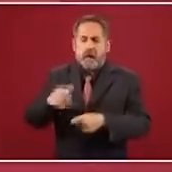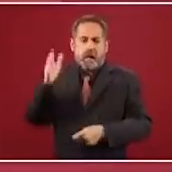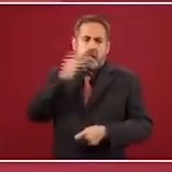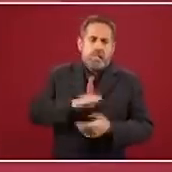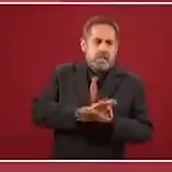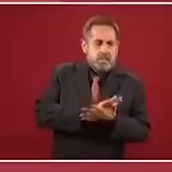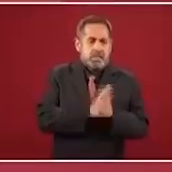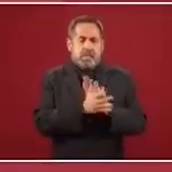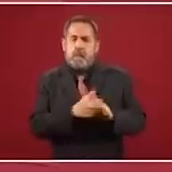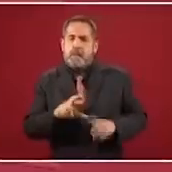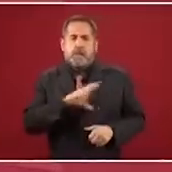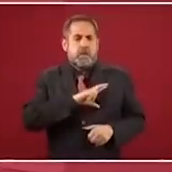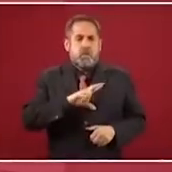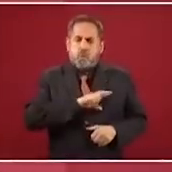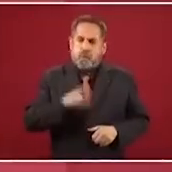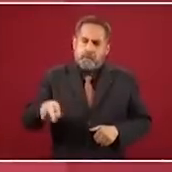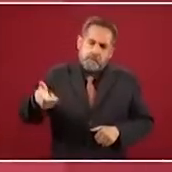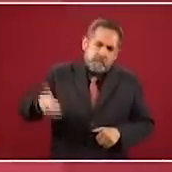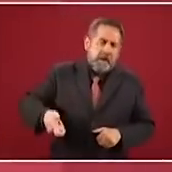privatizarlo todo.